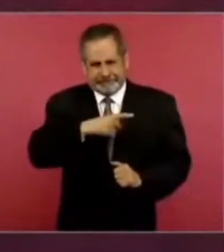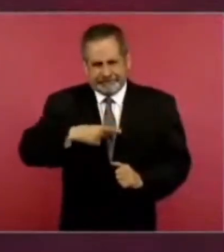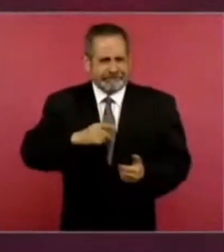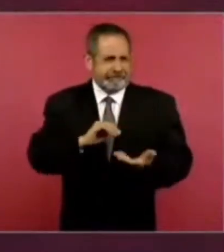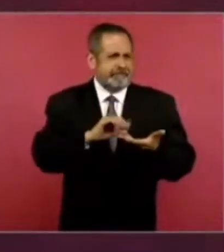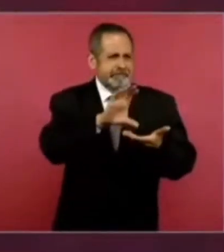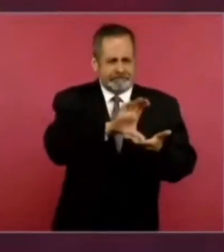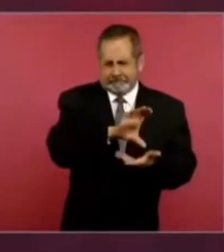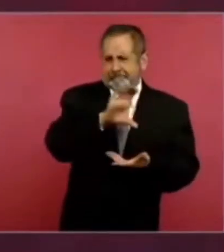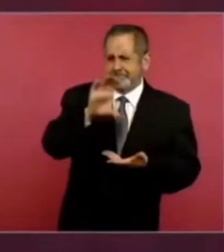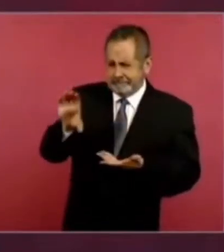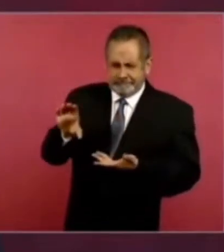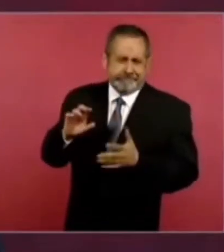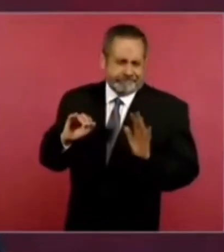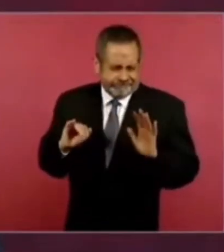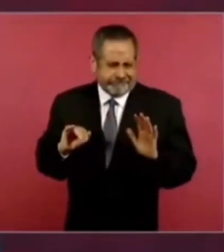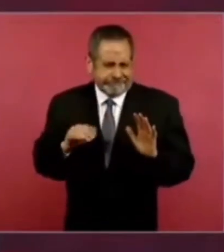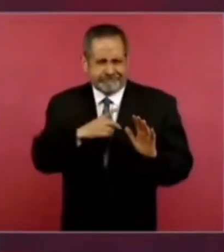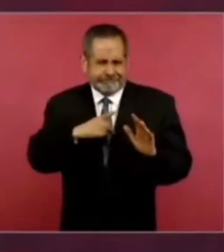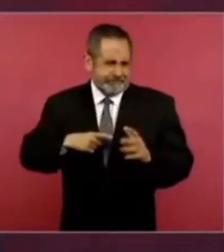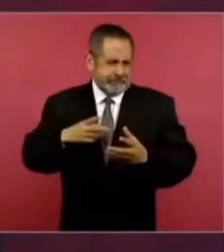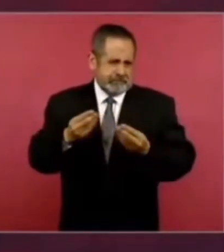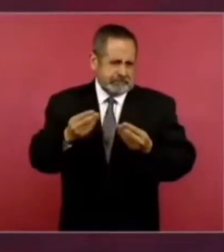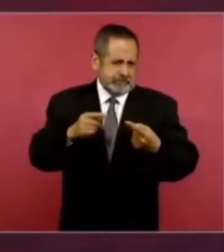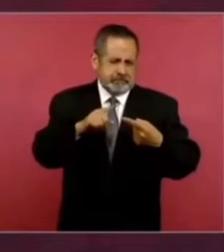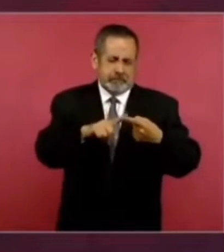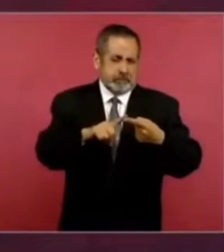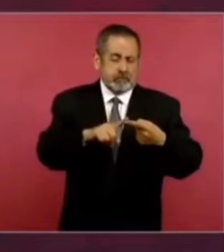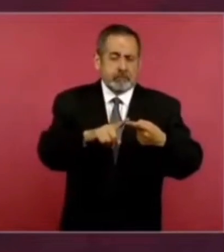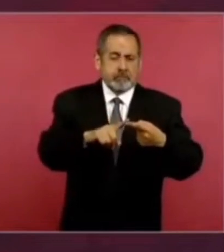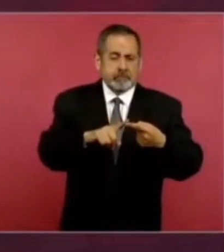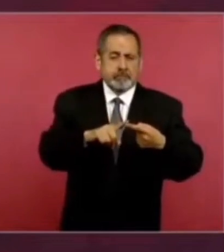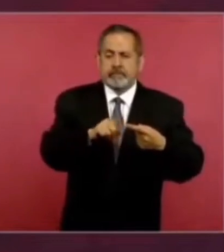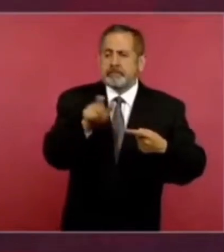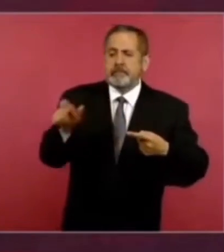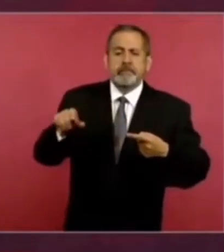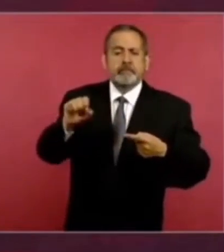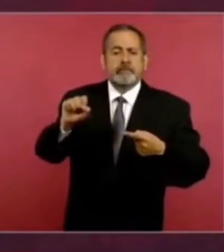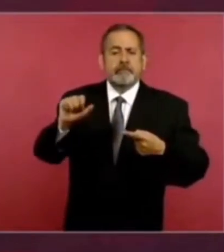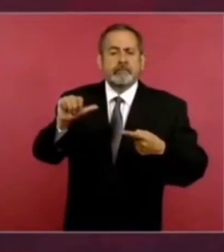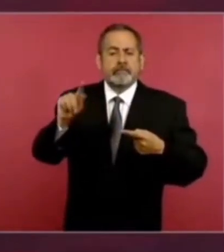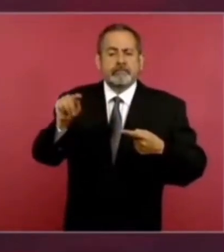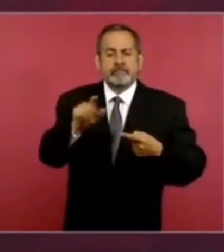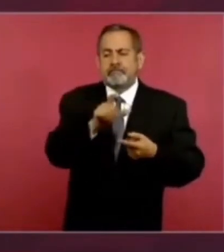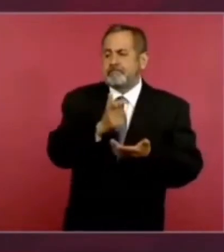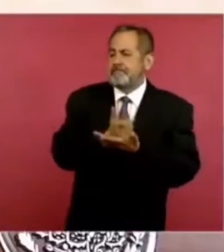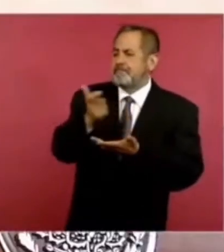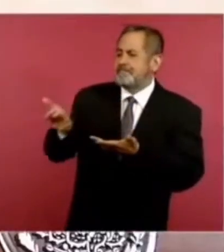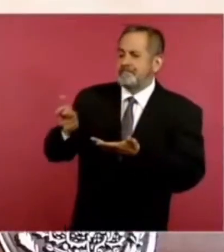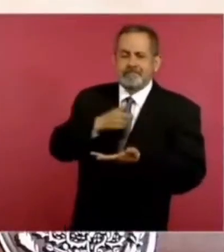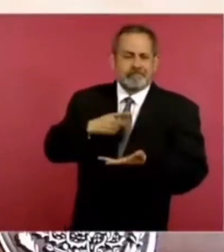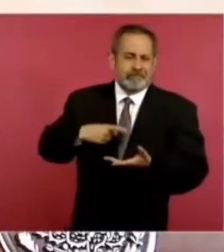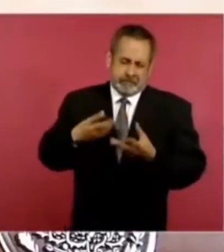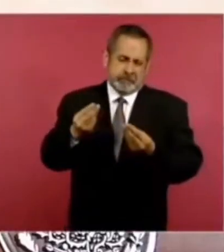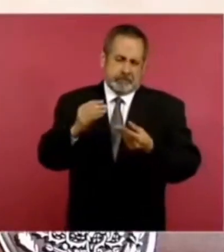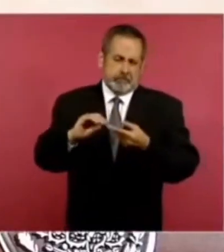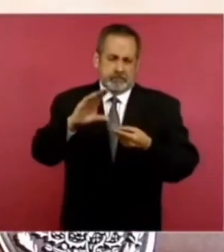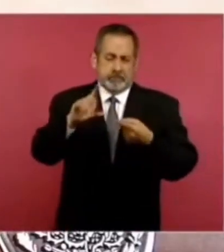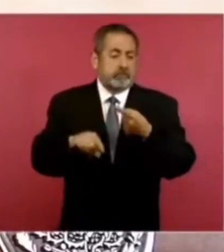las negociaciones. No sabemos si ya si ya saldaron los problemas que tenían